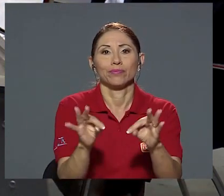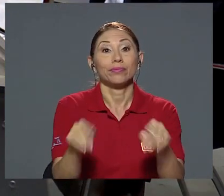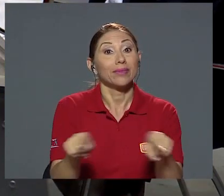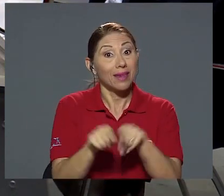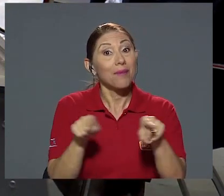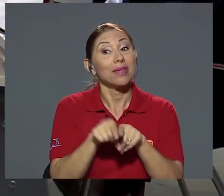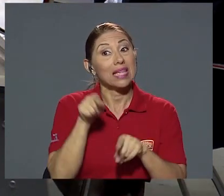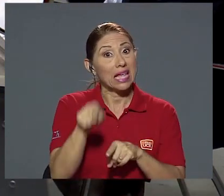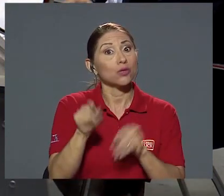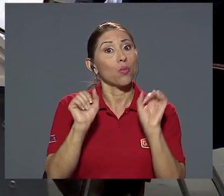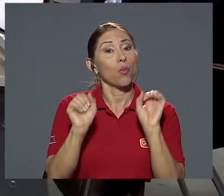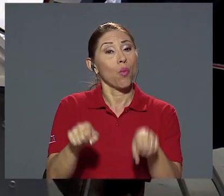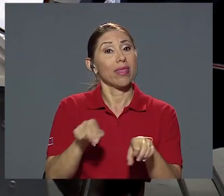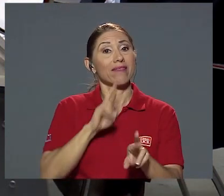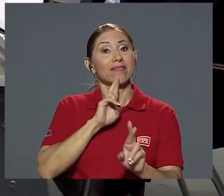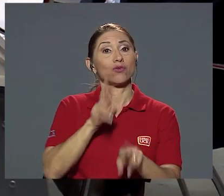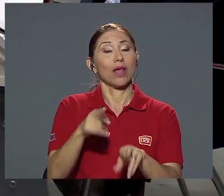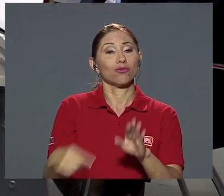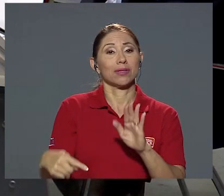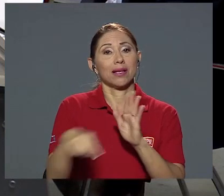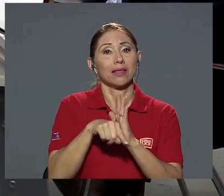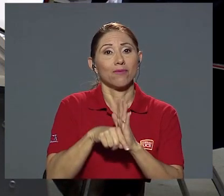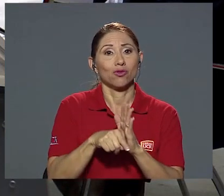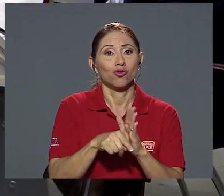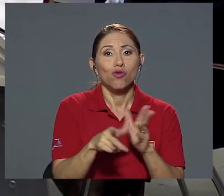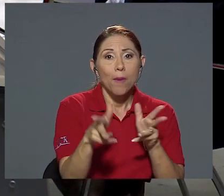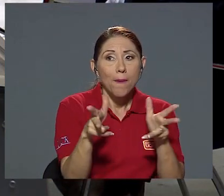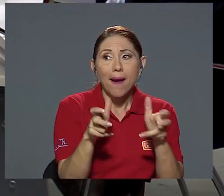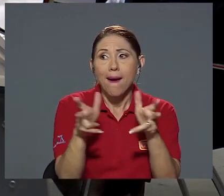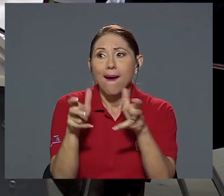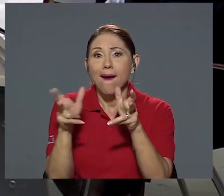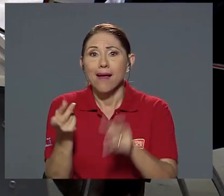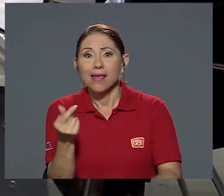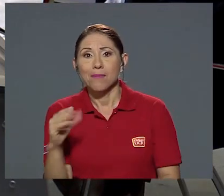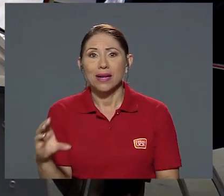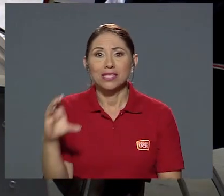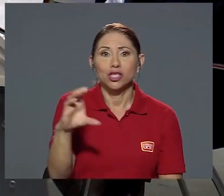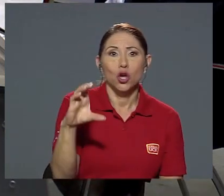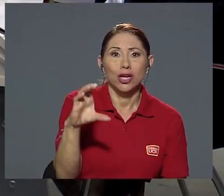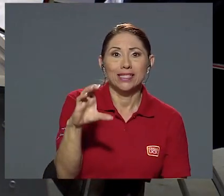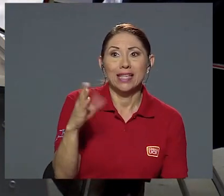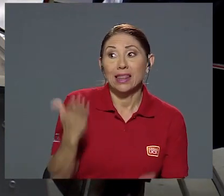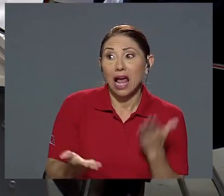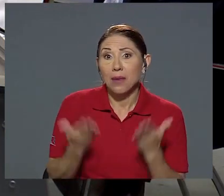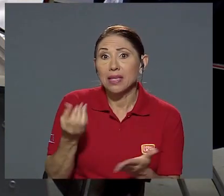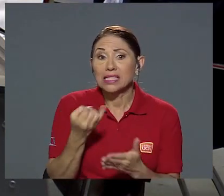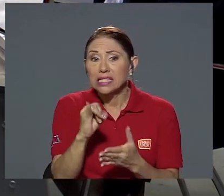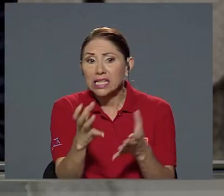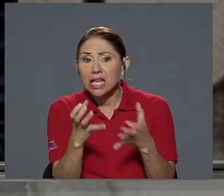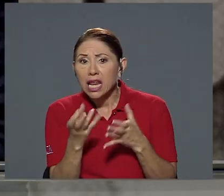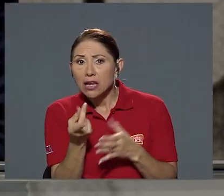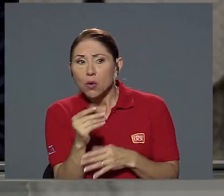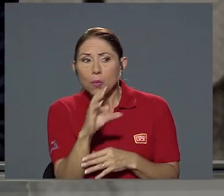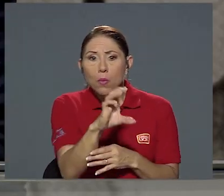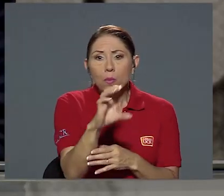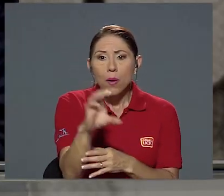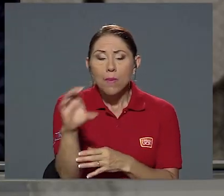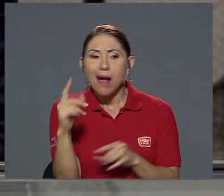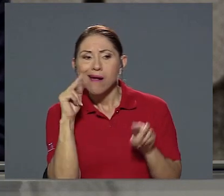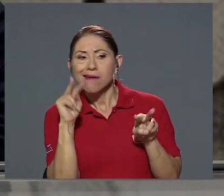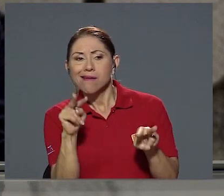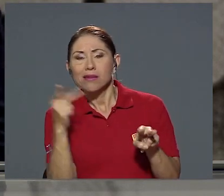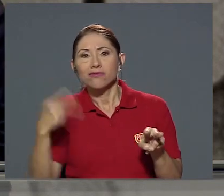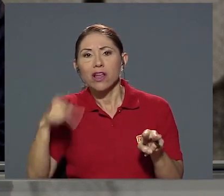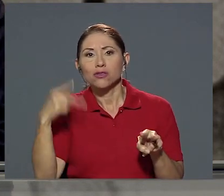en la atracción de inversiones que podrían analizar que el incremento de riesgos se está dando en la región, y